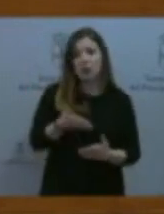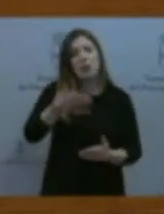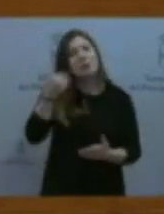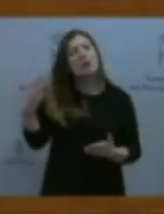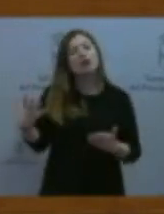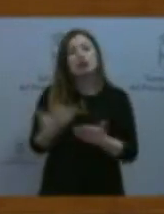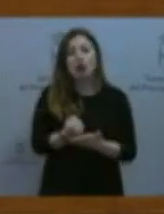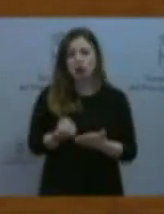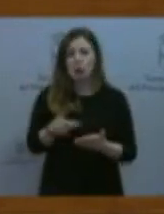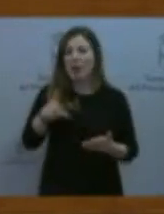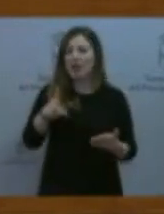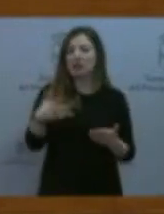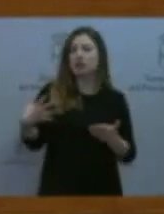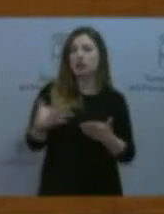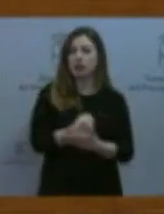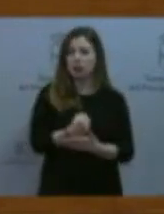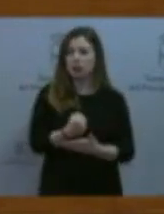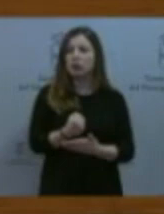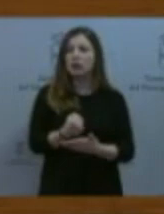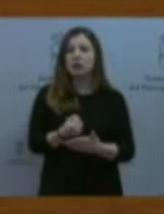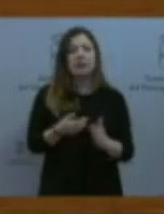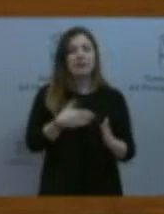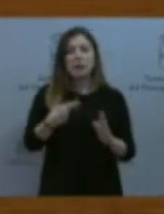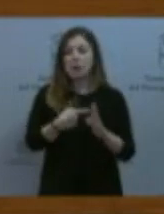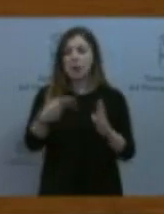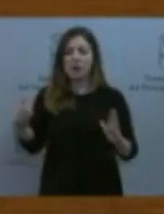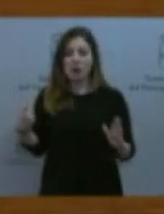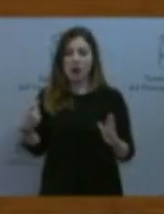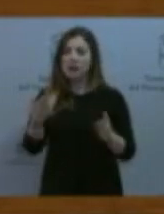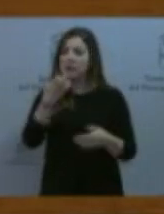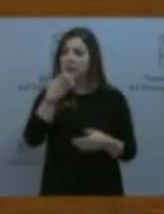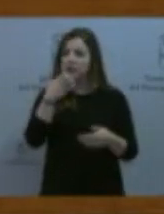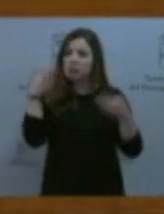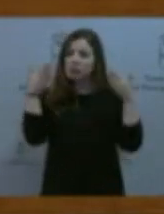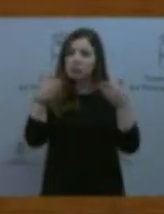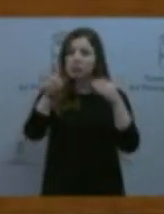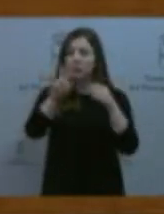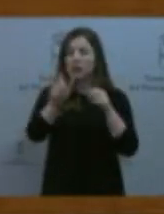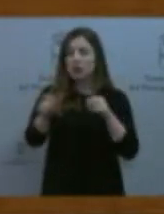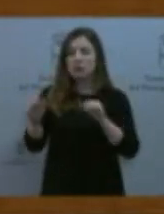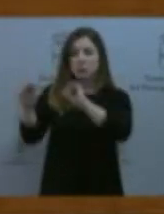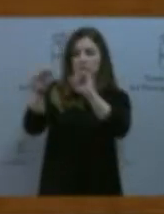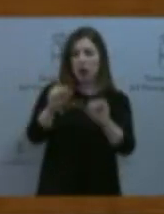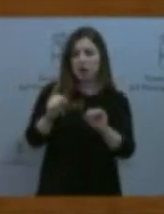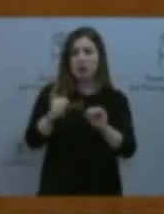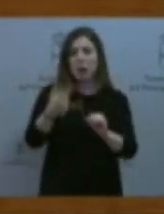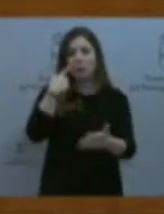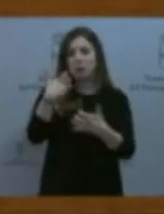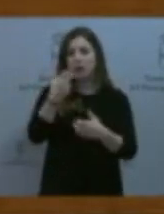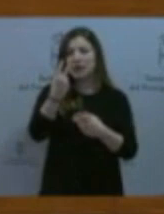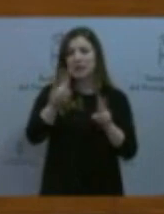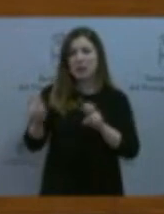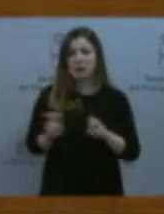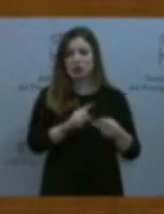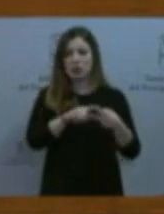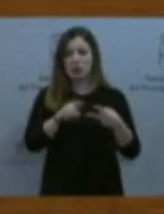posibles. Si nos centramos en los aforamientos, destacamos dos cuestiones. La primera es que se aparta del principio conforme al